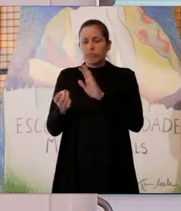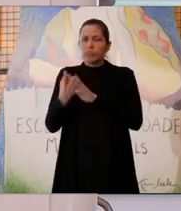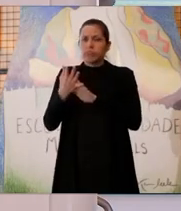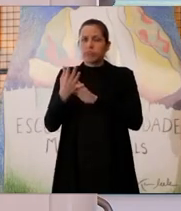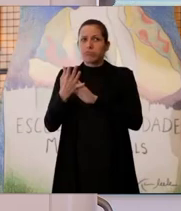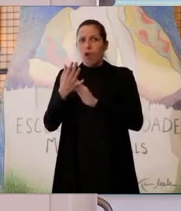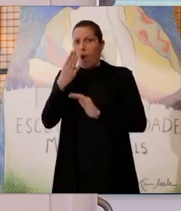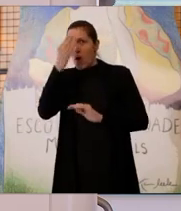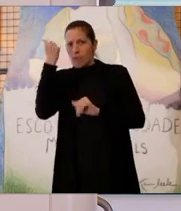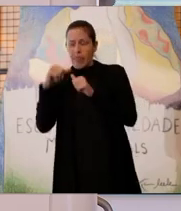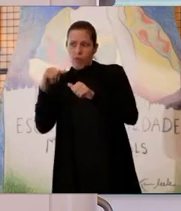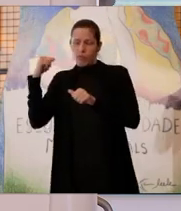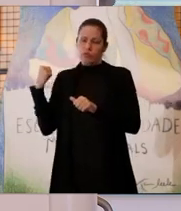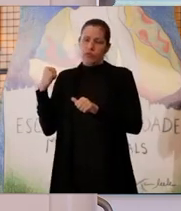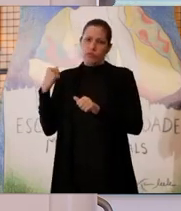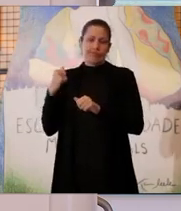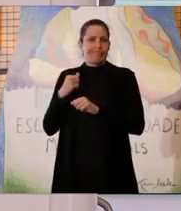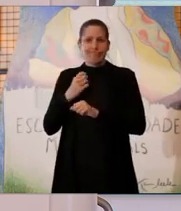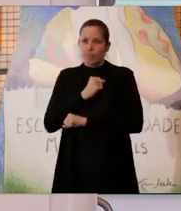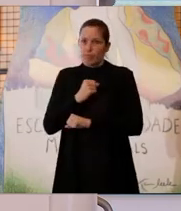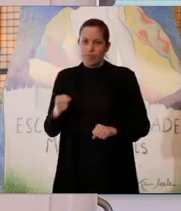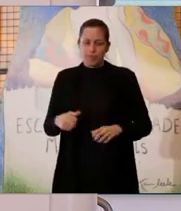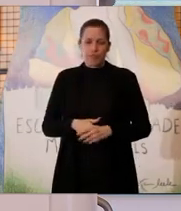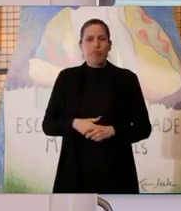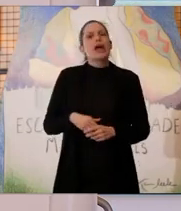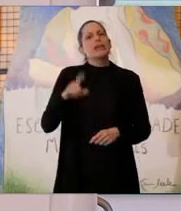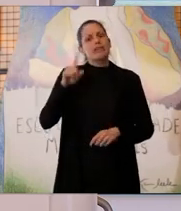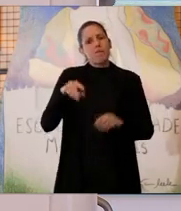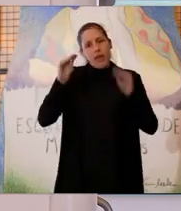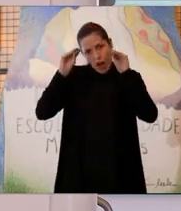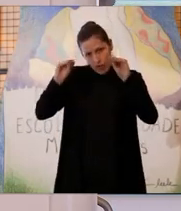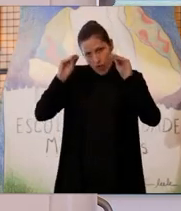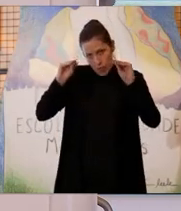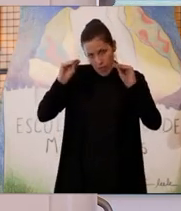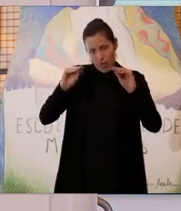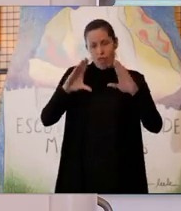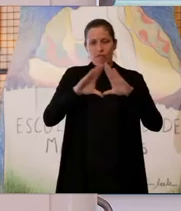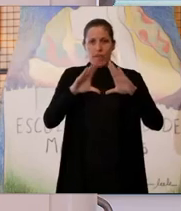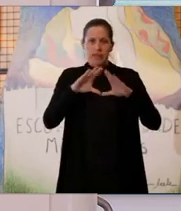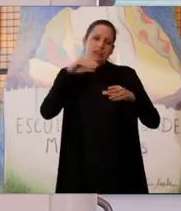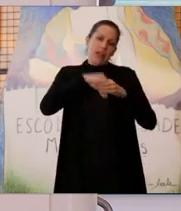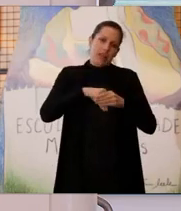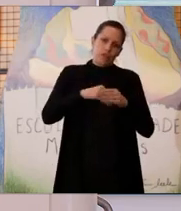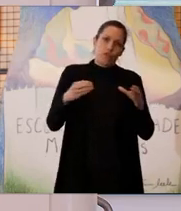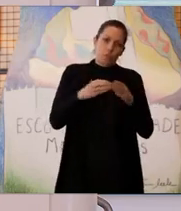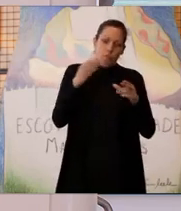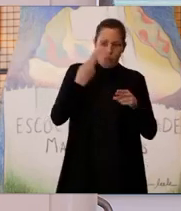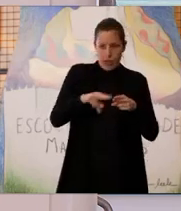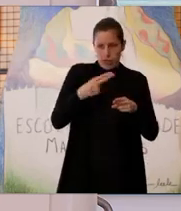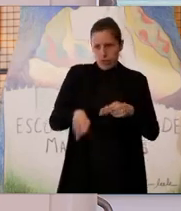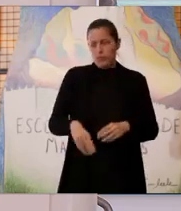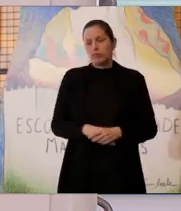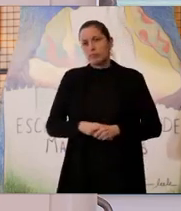genealogía feministas dentro de los partidos y formación feminista también dentro de los partidos y termino ya y así